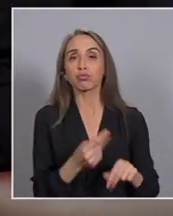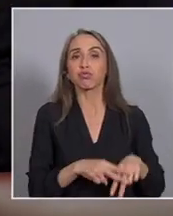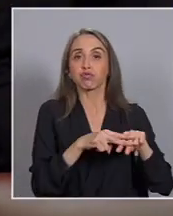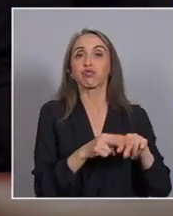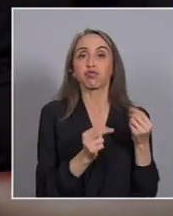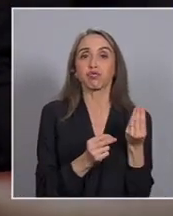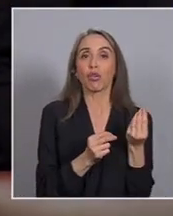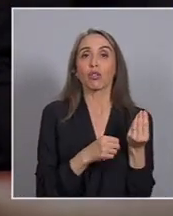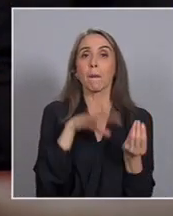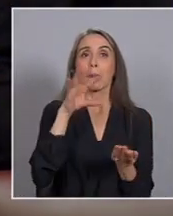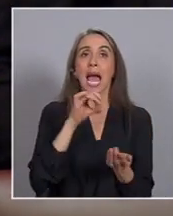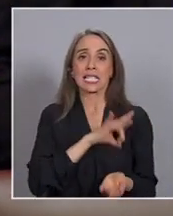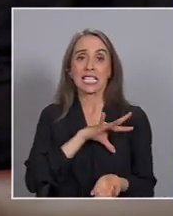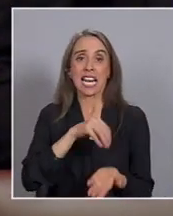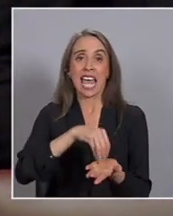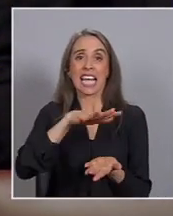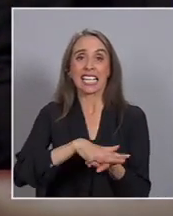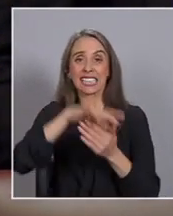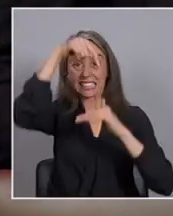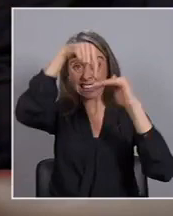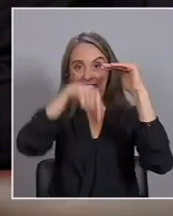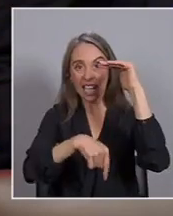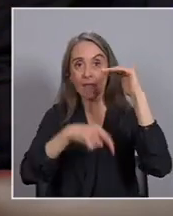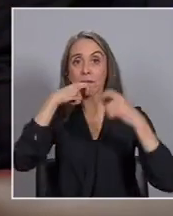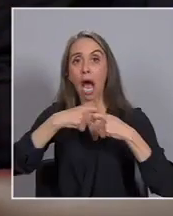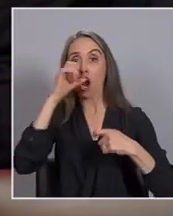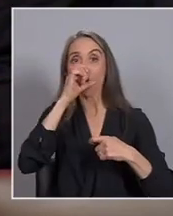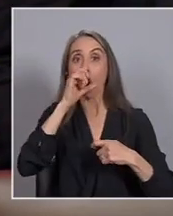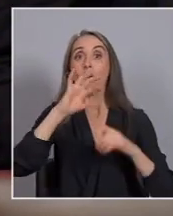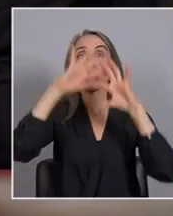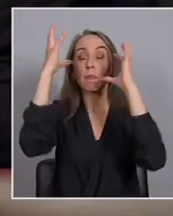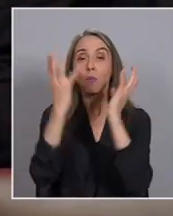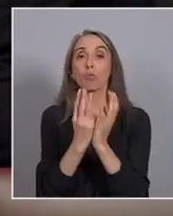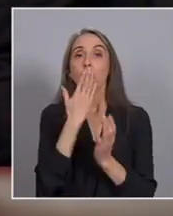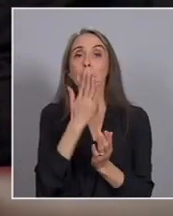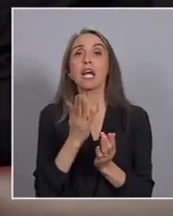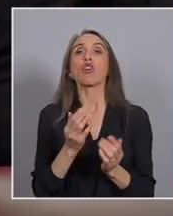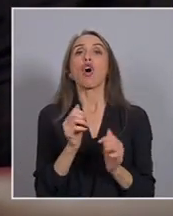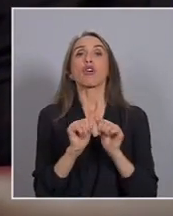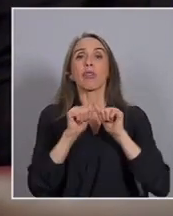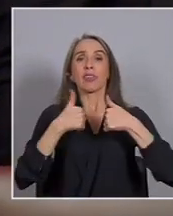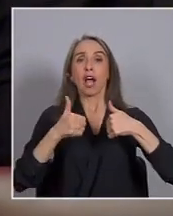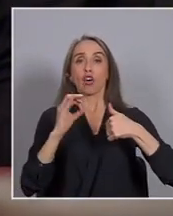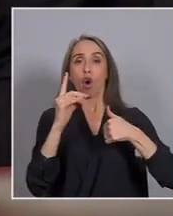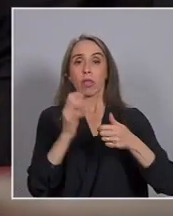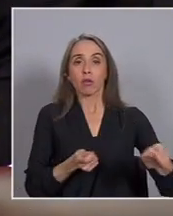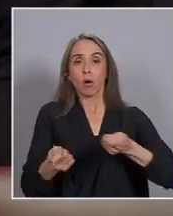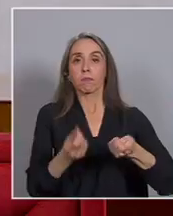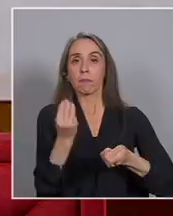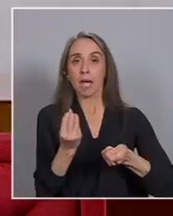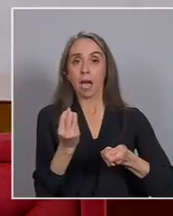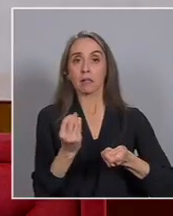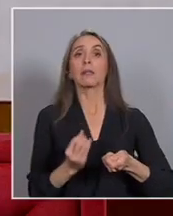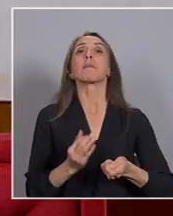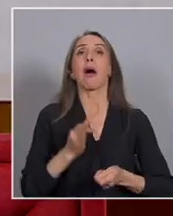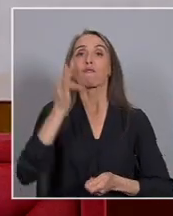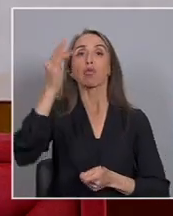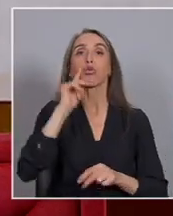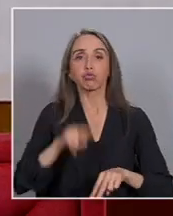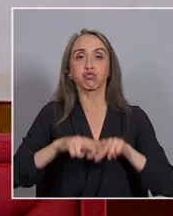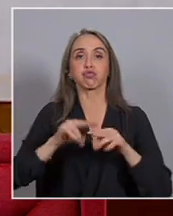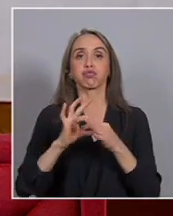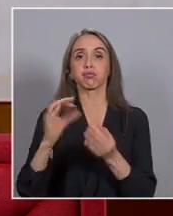las mayores reservas de cobre del mundo, tener una mejor gestión financiera y asegurar su rentabilidad futura.